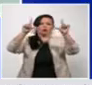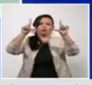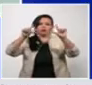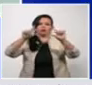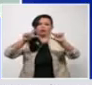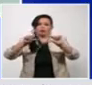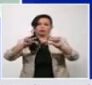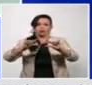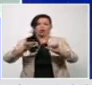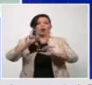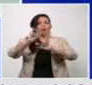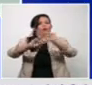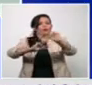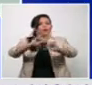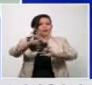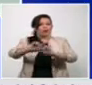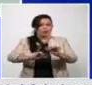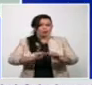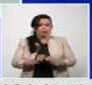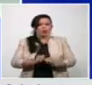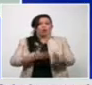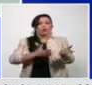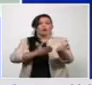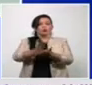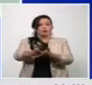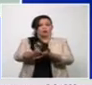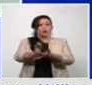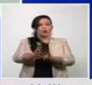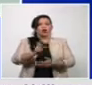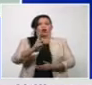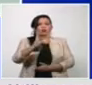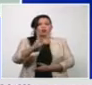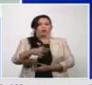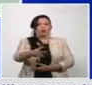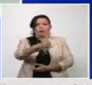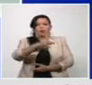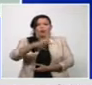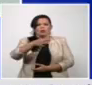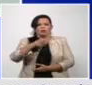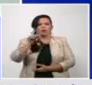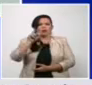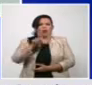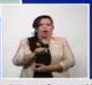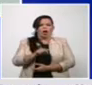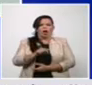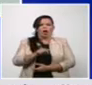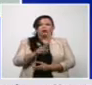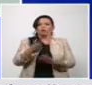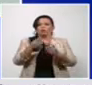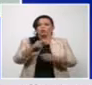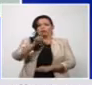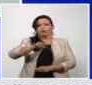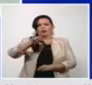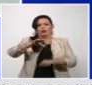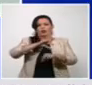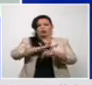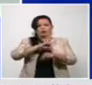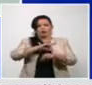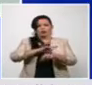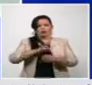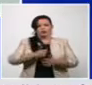número de casos, todavía con 2 municipios que son de los que más aportan, que son Guantánamo,